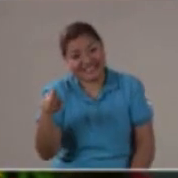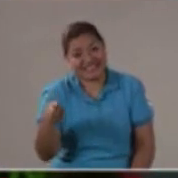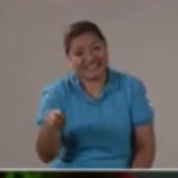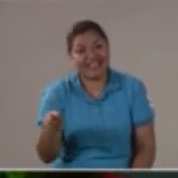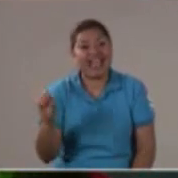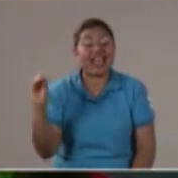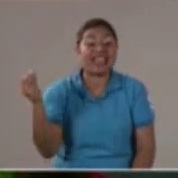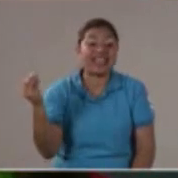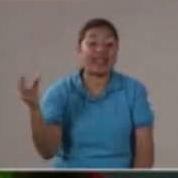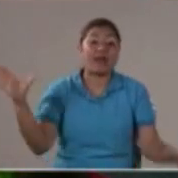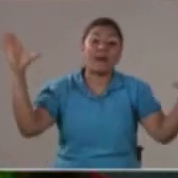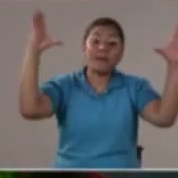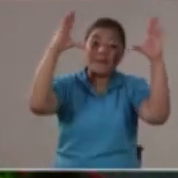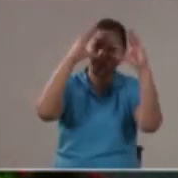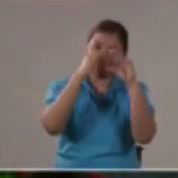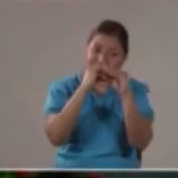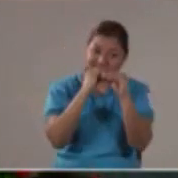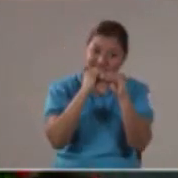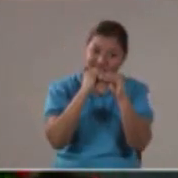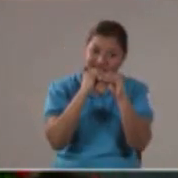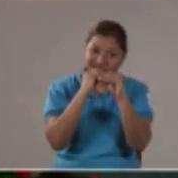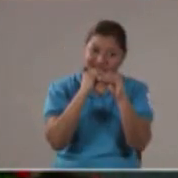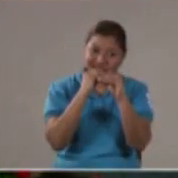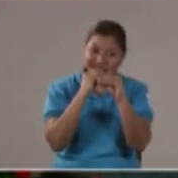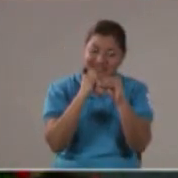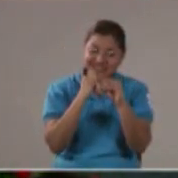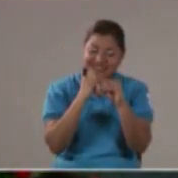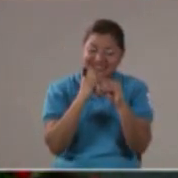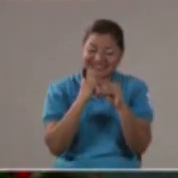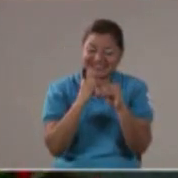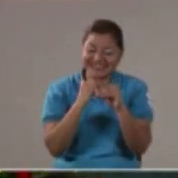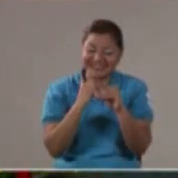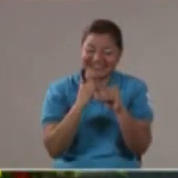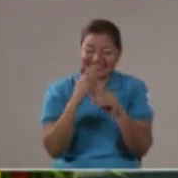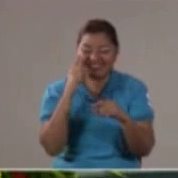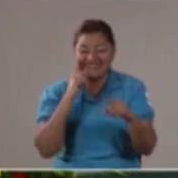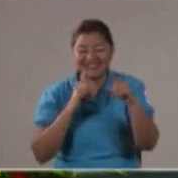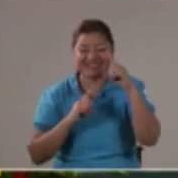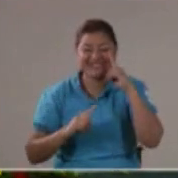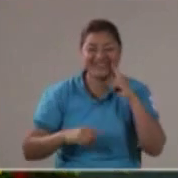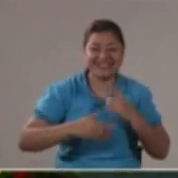que por las noches nomás se le iba en puro llorar.